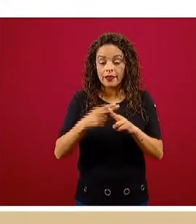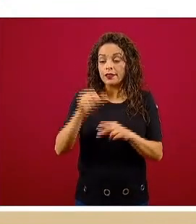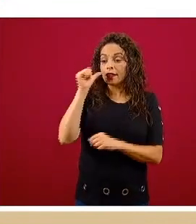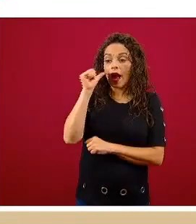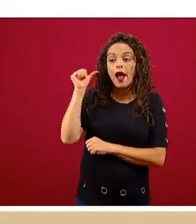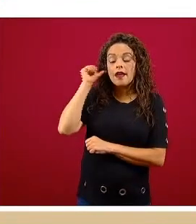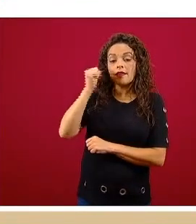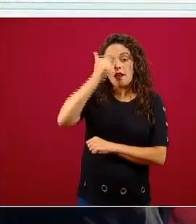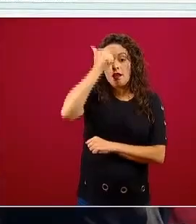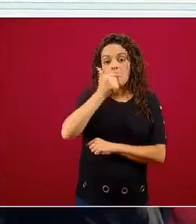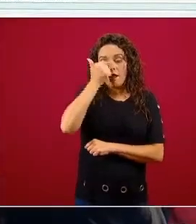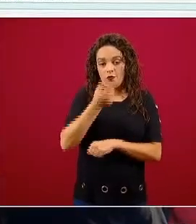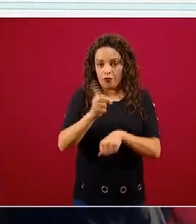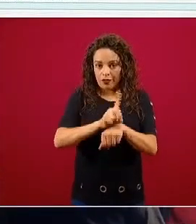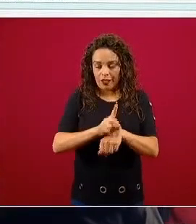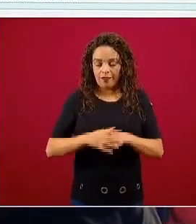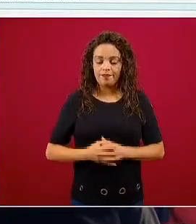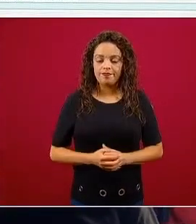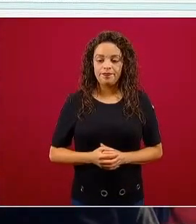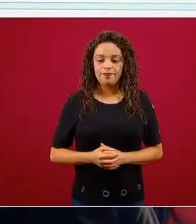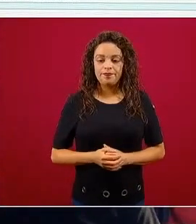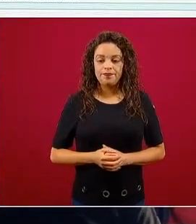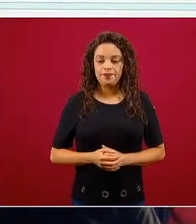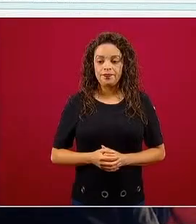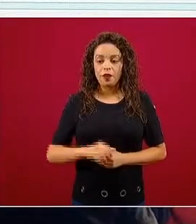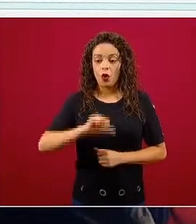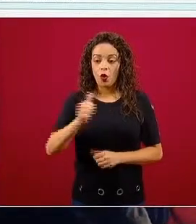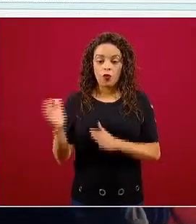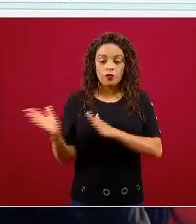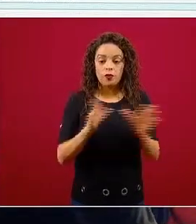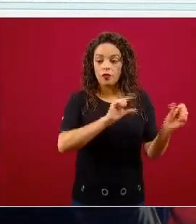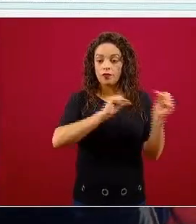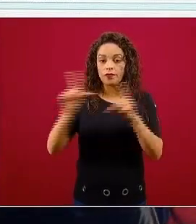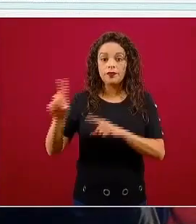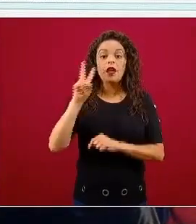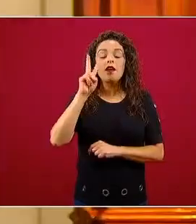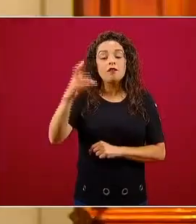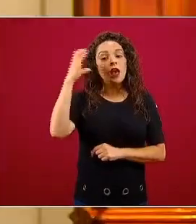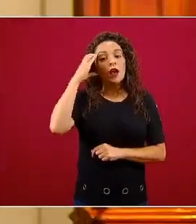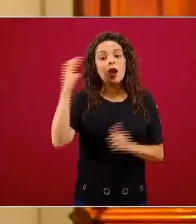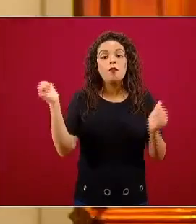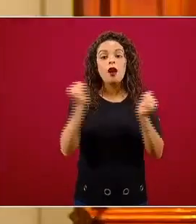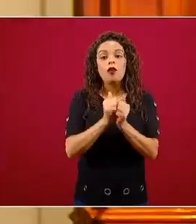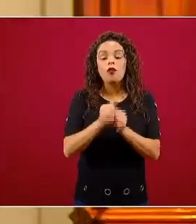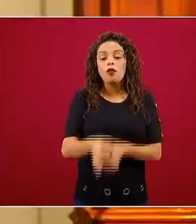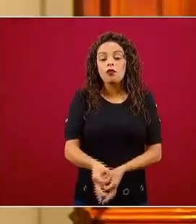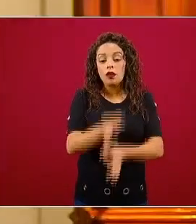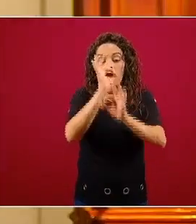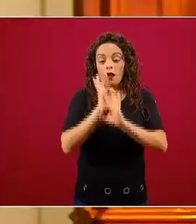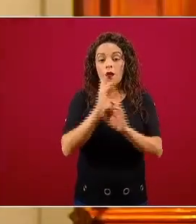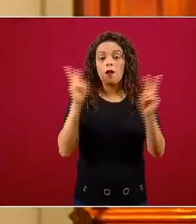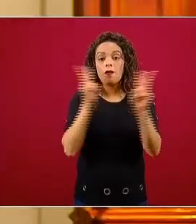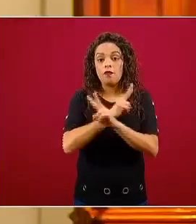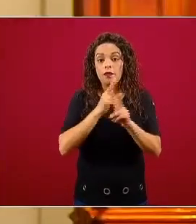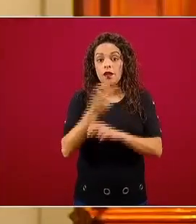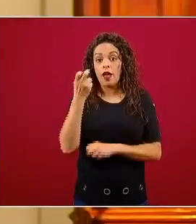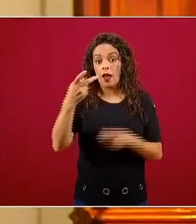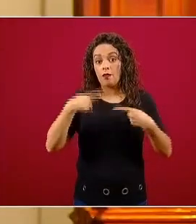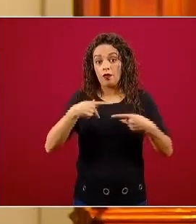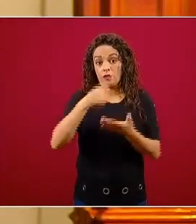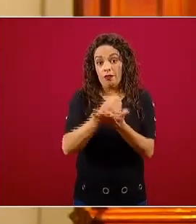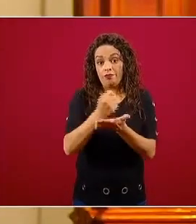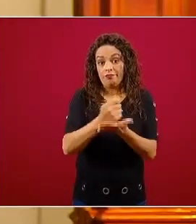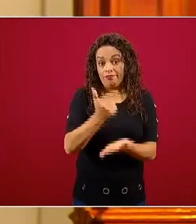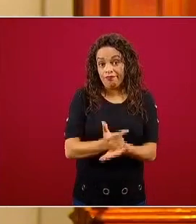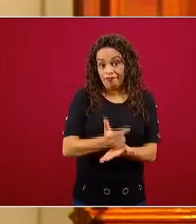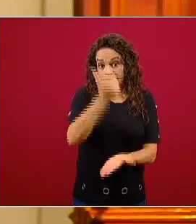medianoche. Veamos las camas con ventilador, que son aquellas que se utilizan para los pacientes más críticos. Aquí también